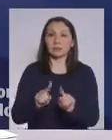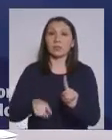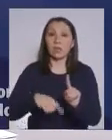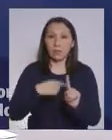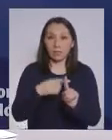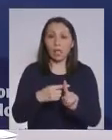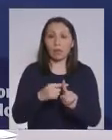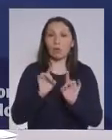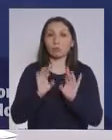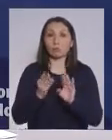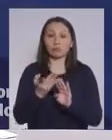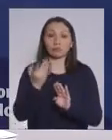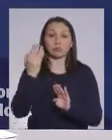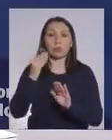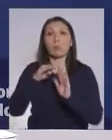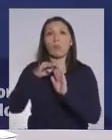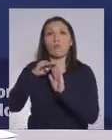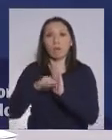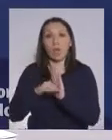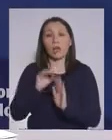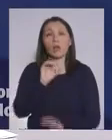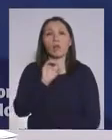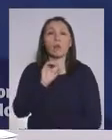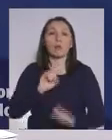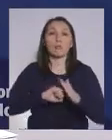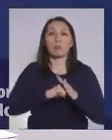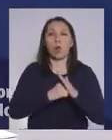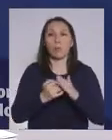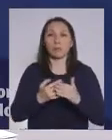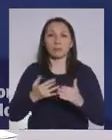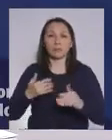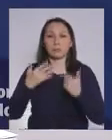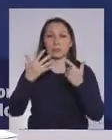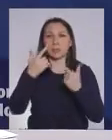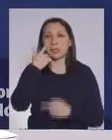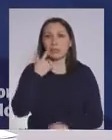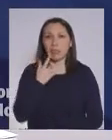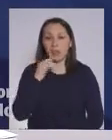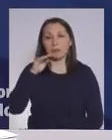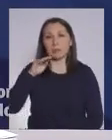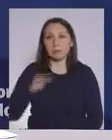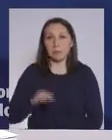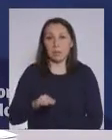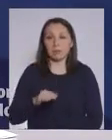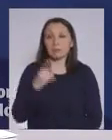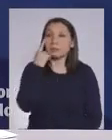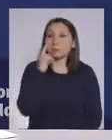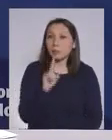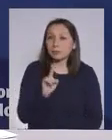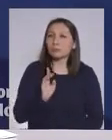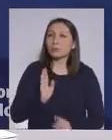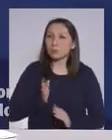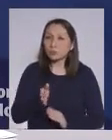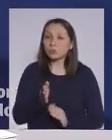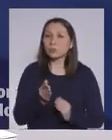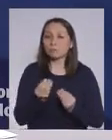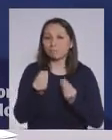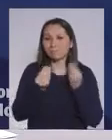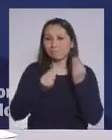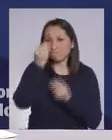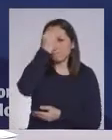marca un hito porque está bajo el promedio de los últimos 7 días sin embargo nos siguen preocupando